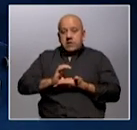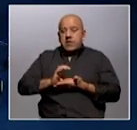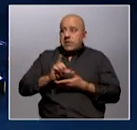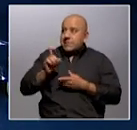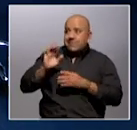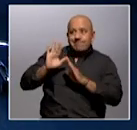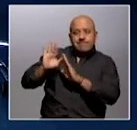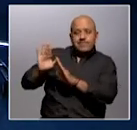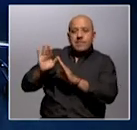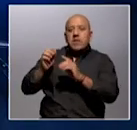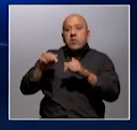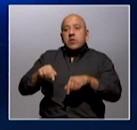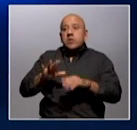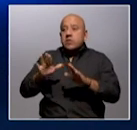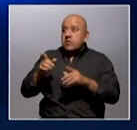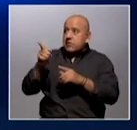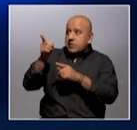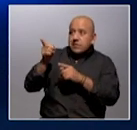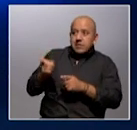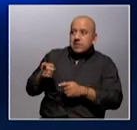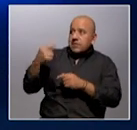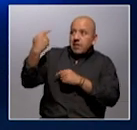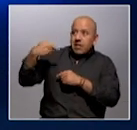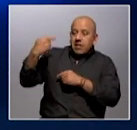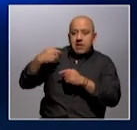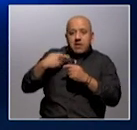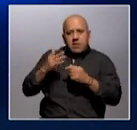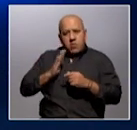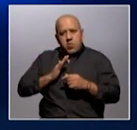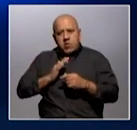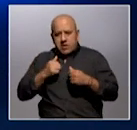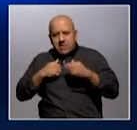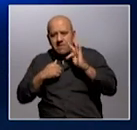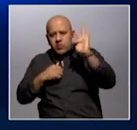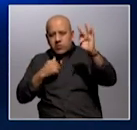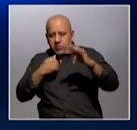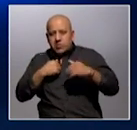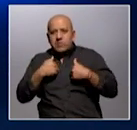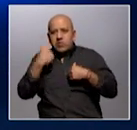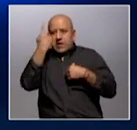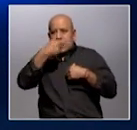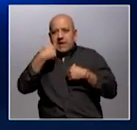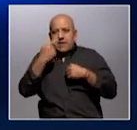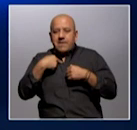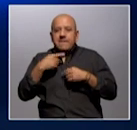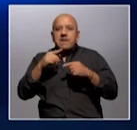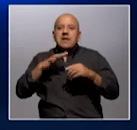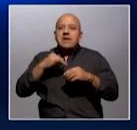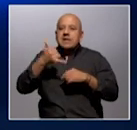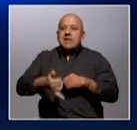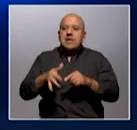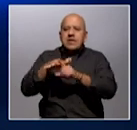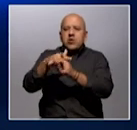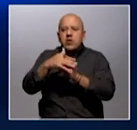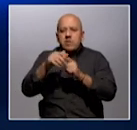su demanda cuando se iba quedando sin argumentos me dijo que ninguna mujer me iba a querer en el futuro por mi linda cara que debía rodearme de